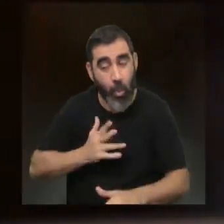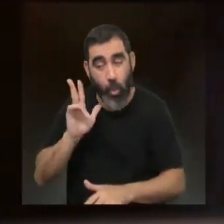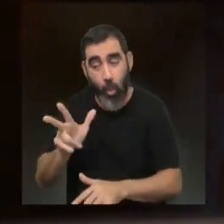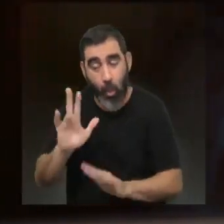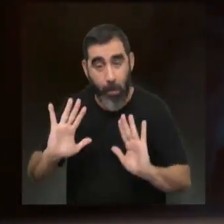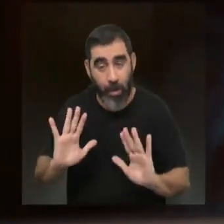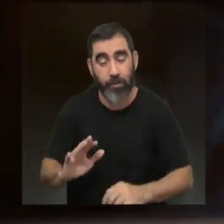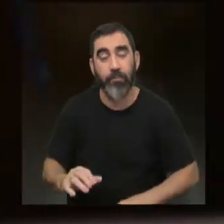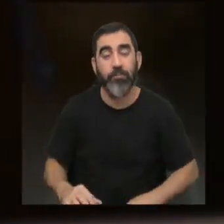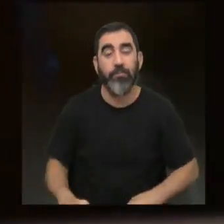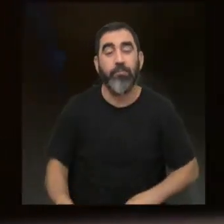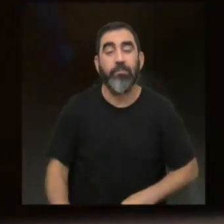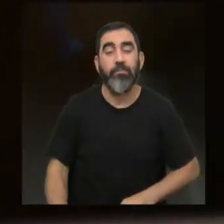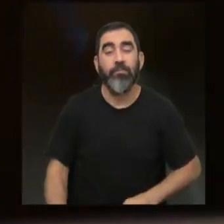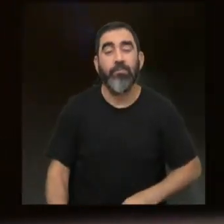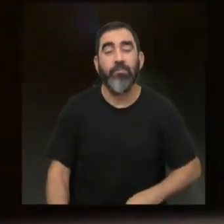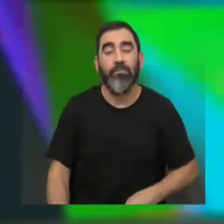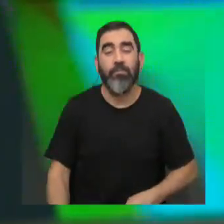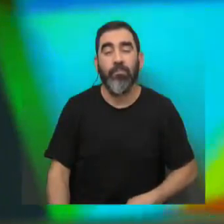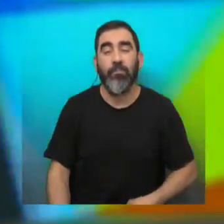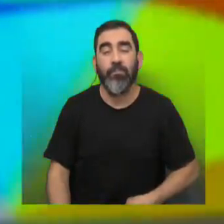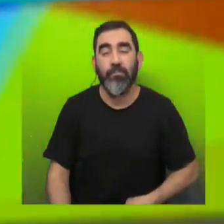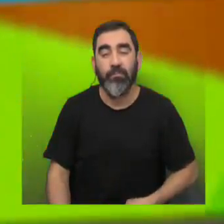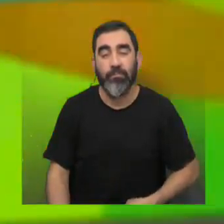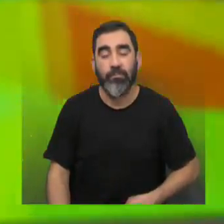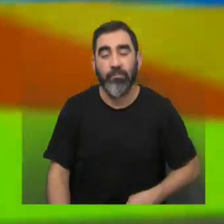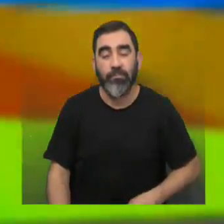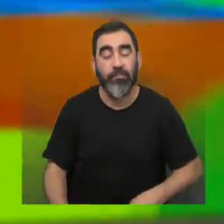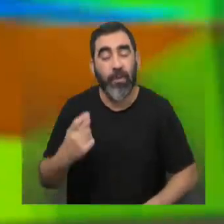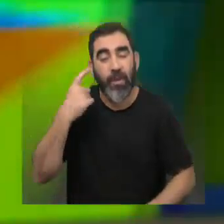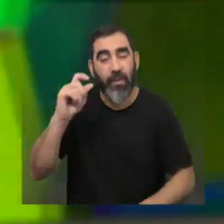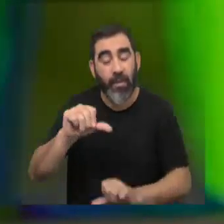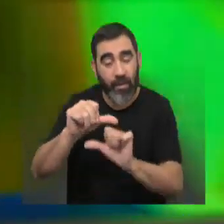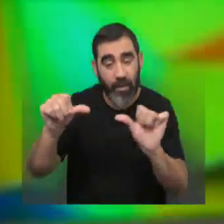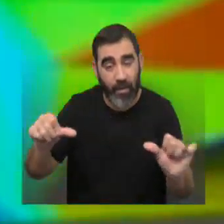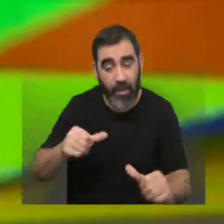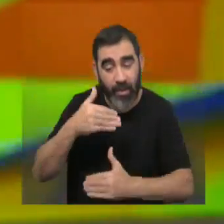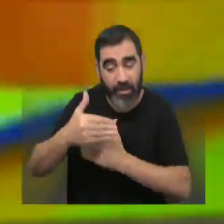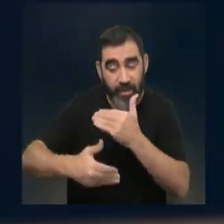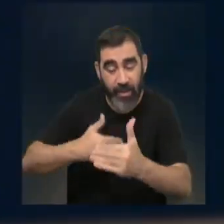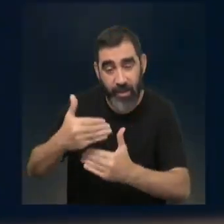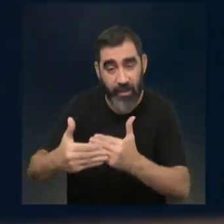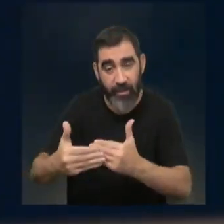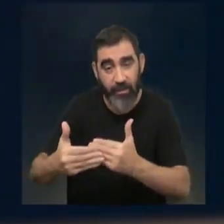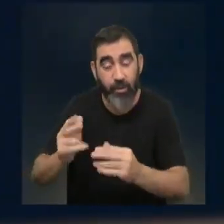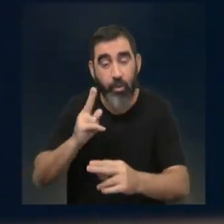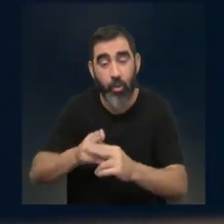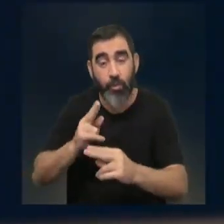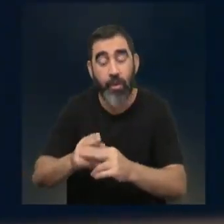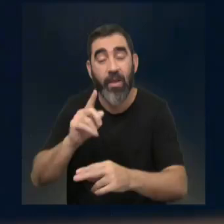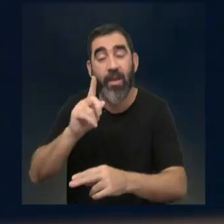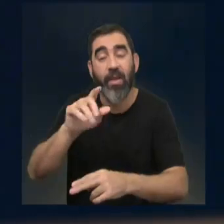respecto a esa tarea o esa pregunta que hizo. Esa idea de que se genera es un poco lo que le da el nombre de